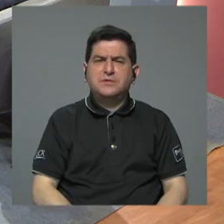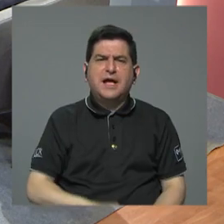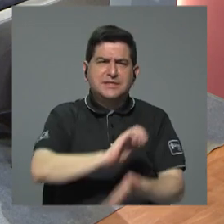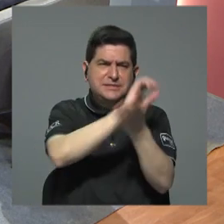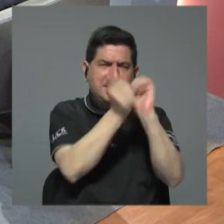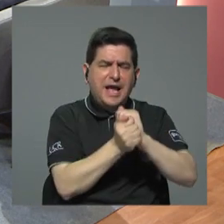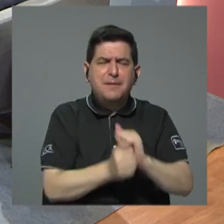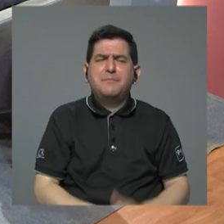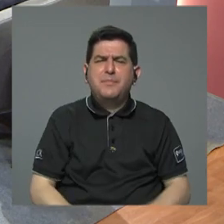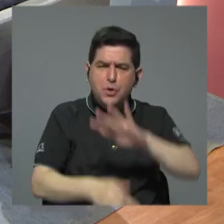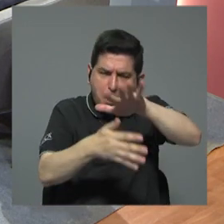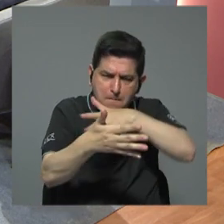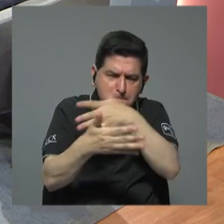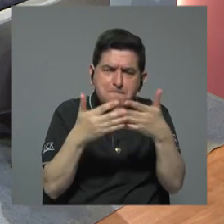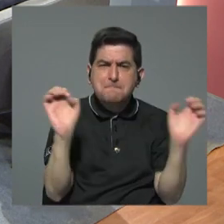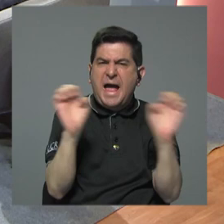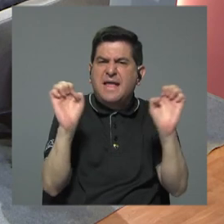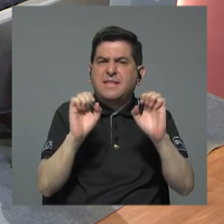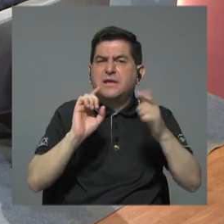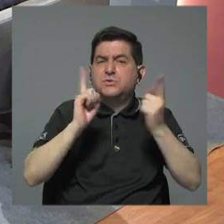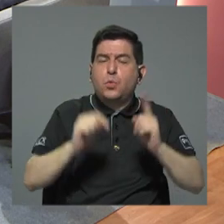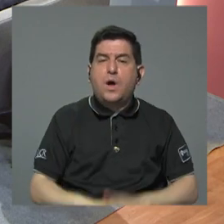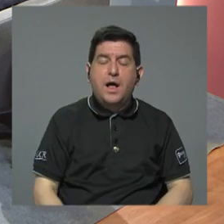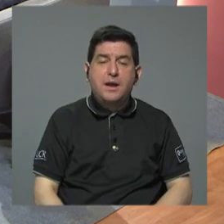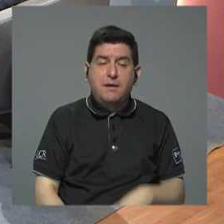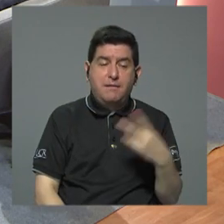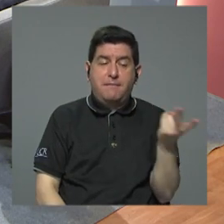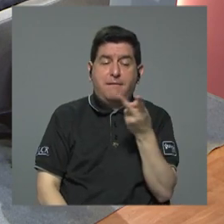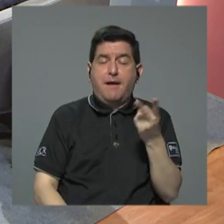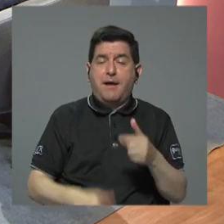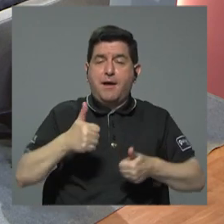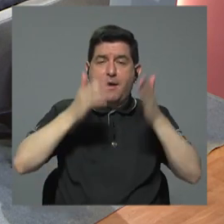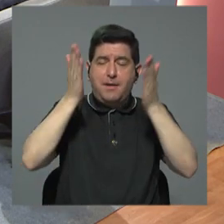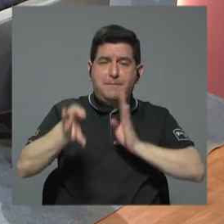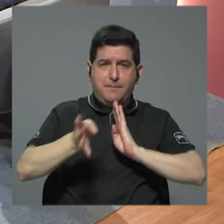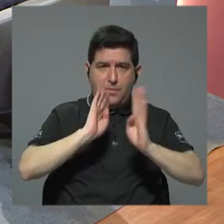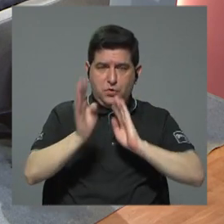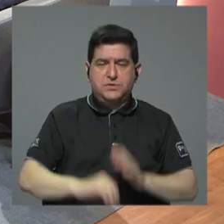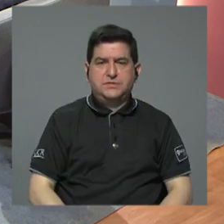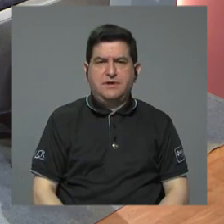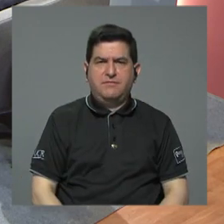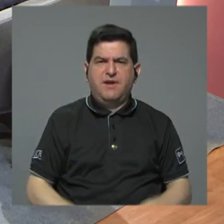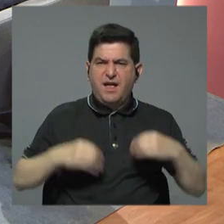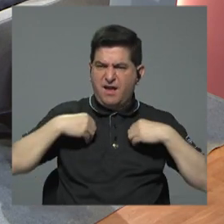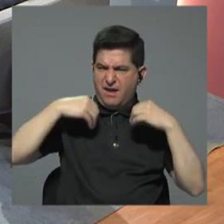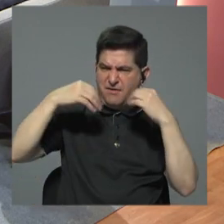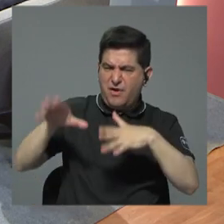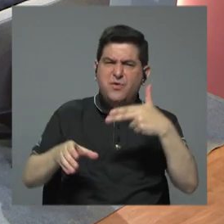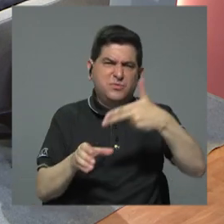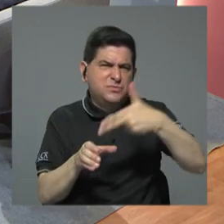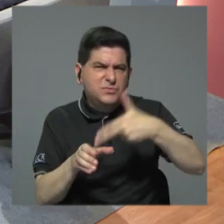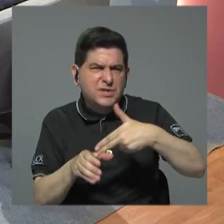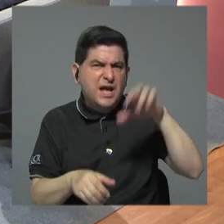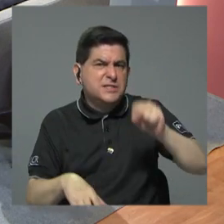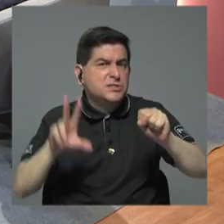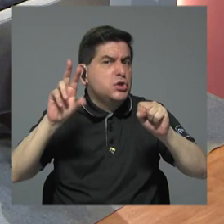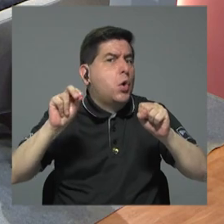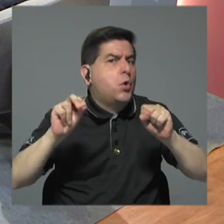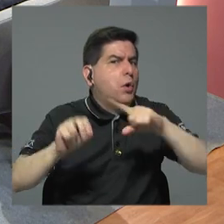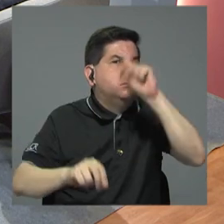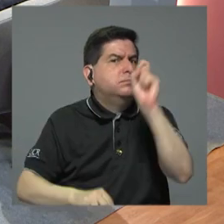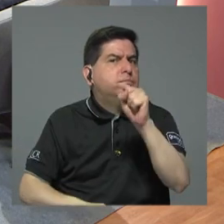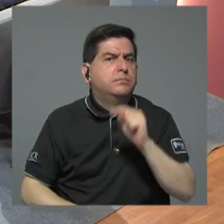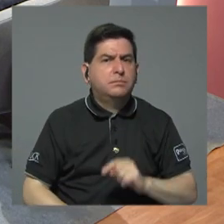matriz energética. Probablemente estos dos candidatos nos van a hablar un poco de ello. ¿Se debe renunciar a los combustibles fósiles, sí o no?